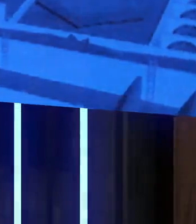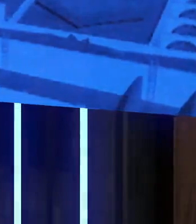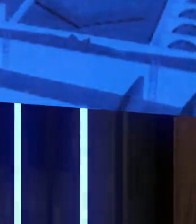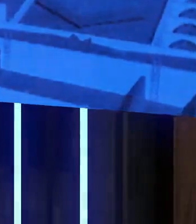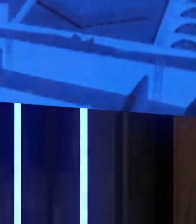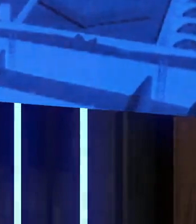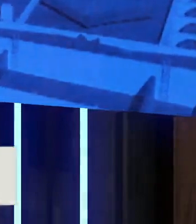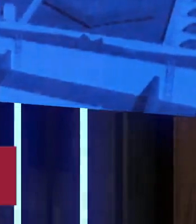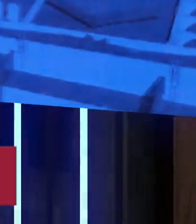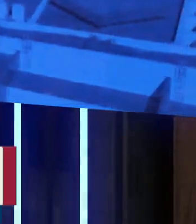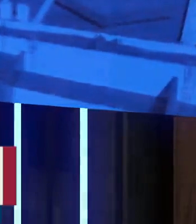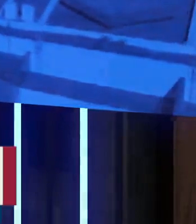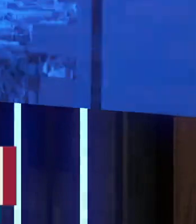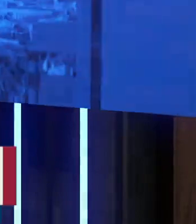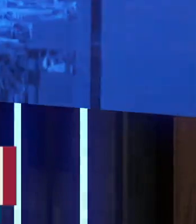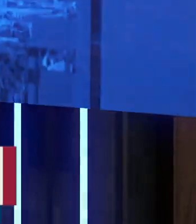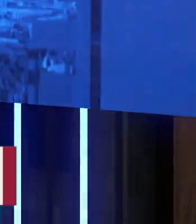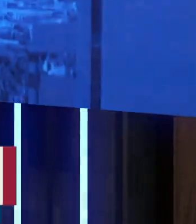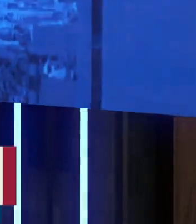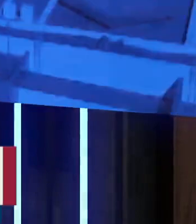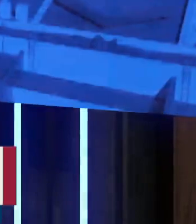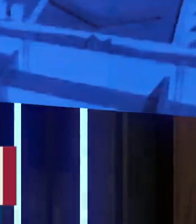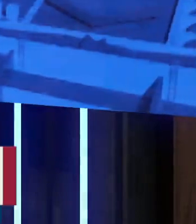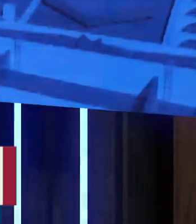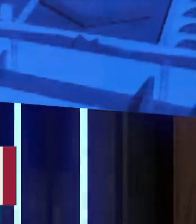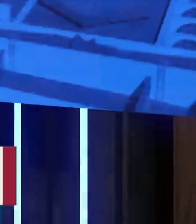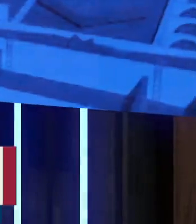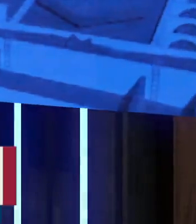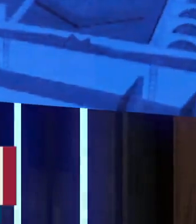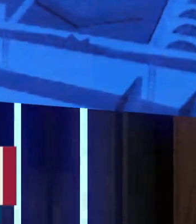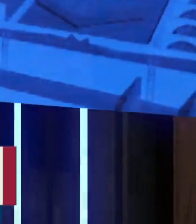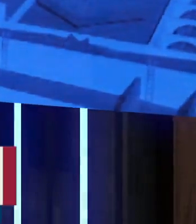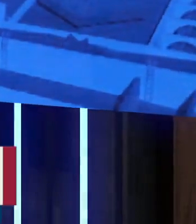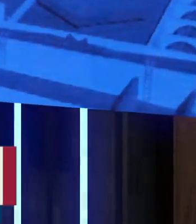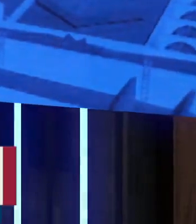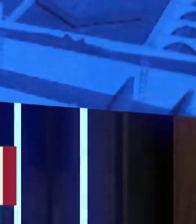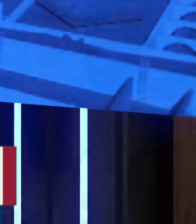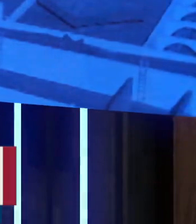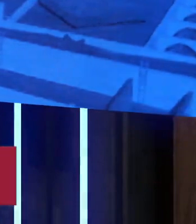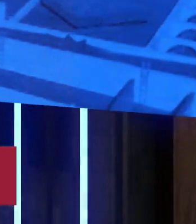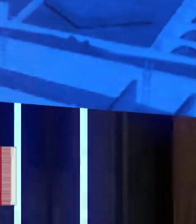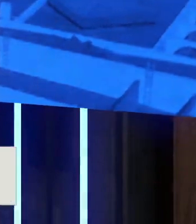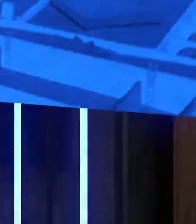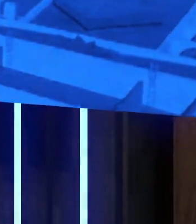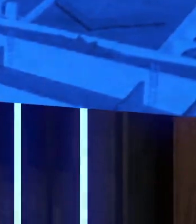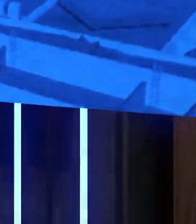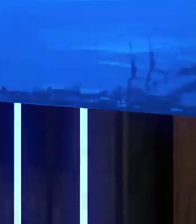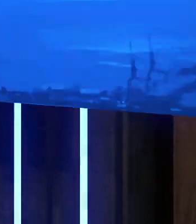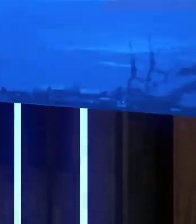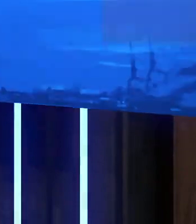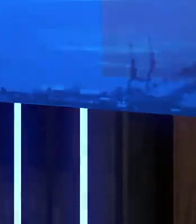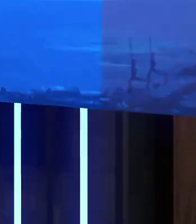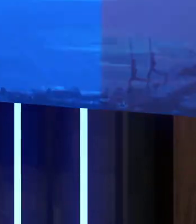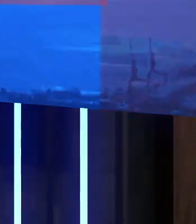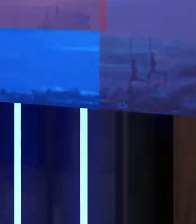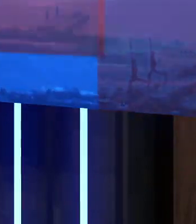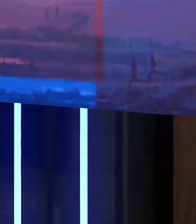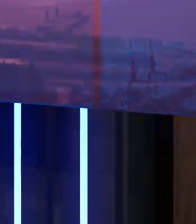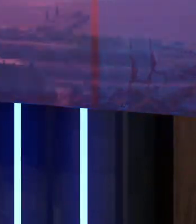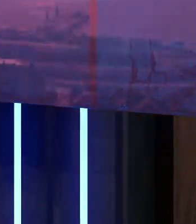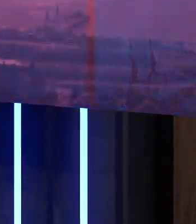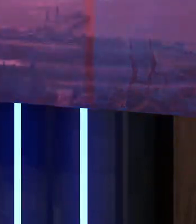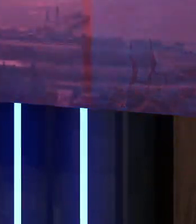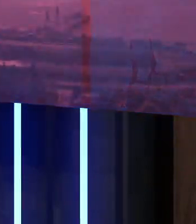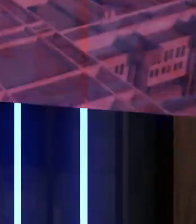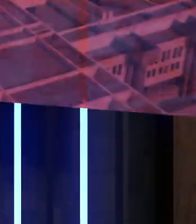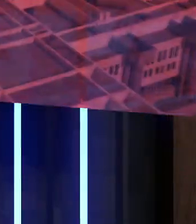dos puntos contempló la tabla de la jornada en sala del martes 8 de octubre. El acuerdo con la Organización Internacional de